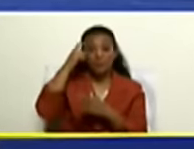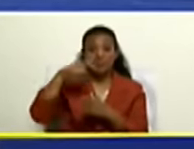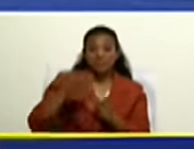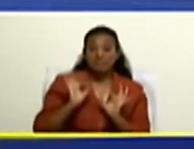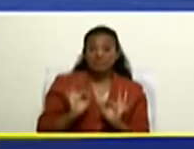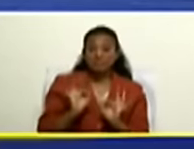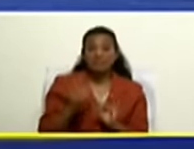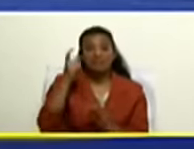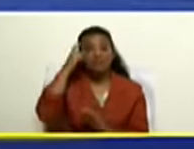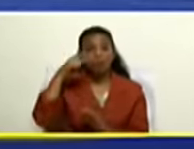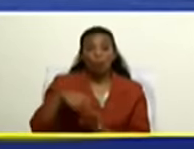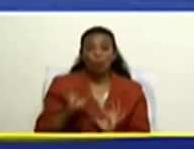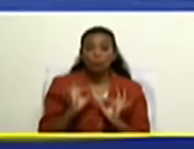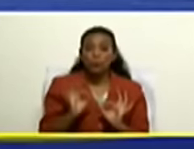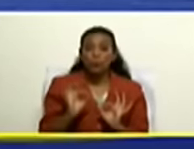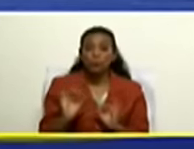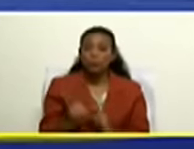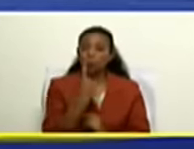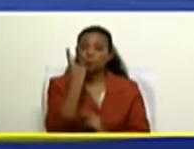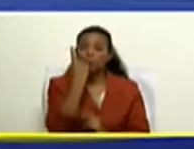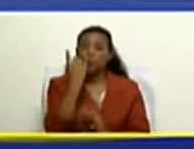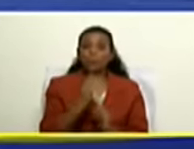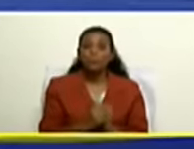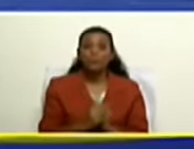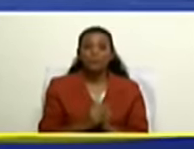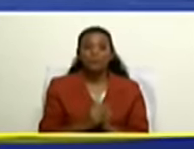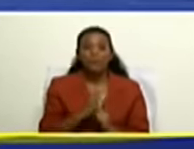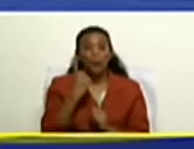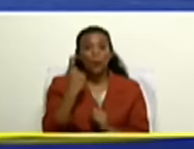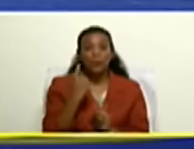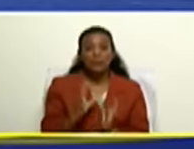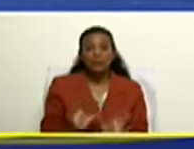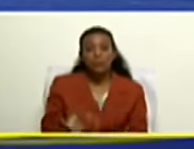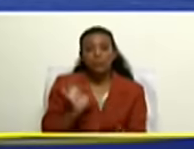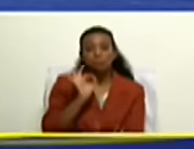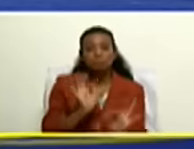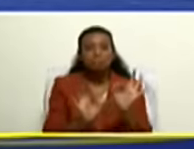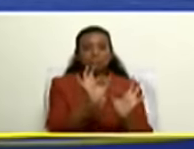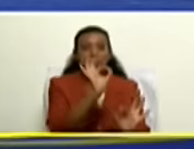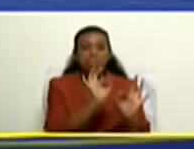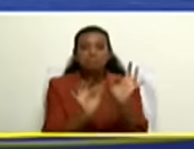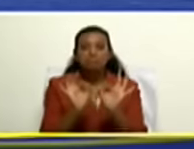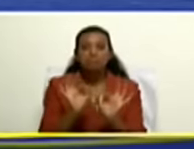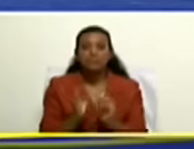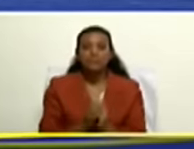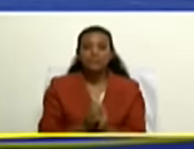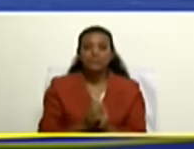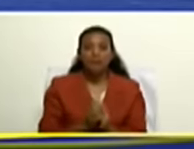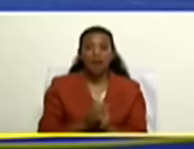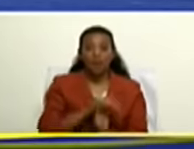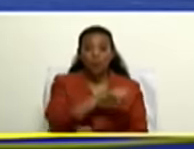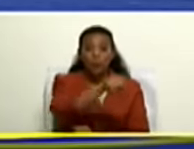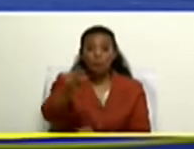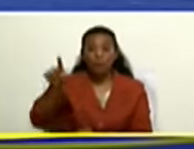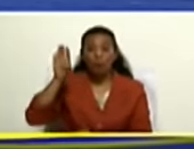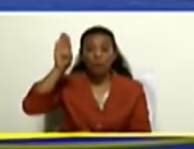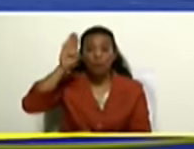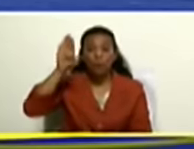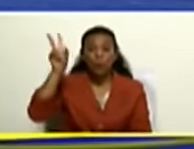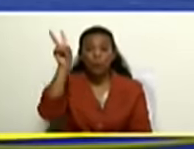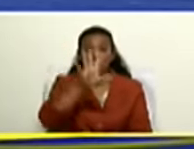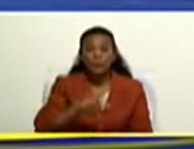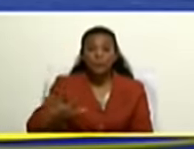momento único, este momento histórico con el futuro de Venezuela.